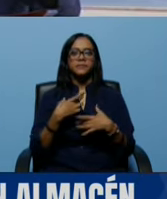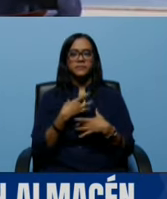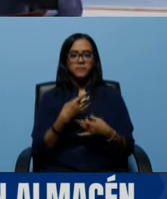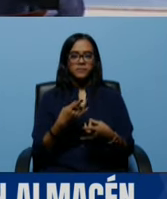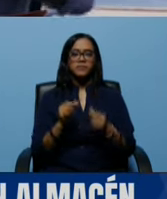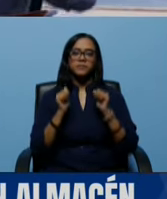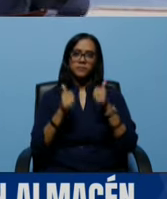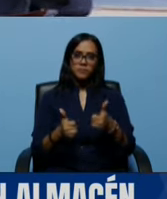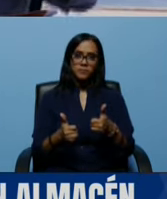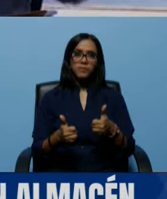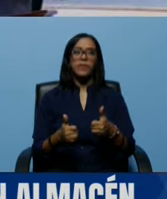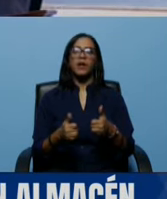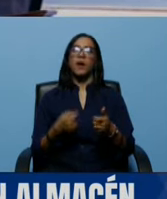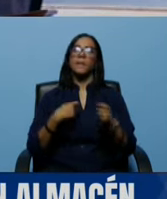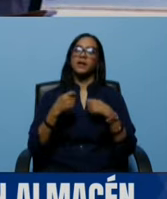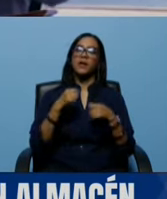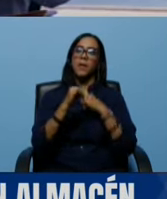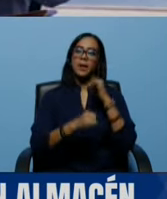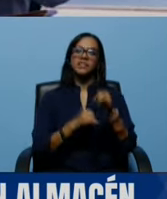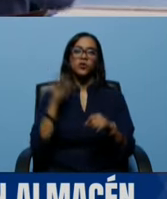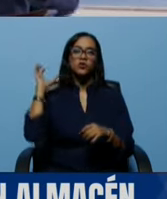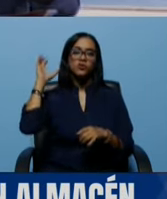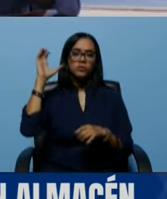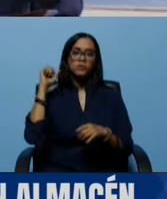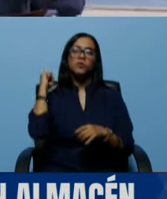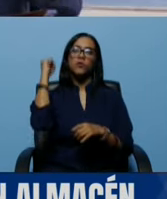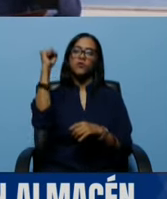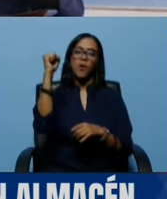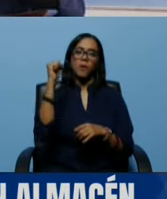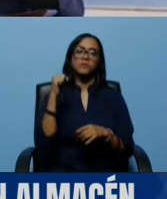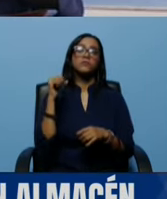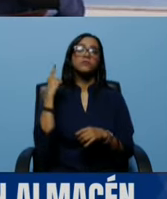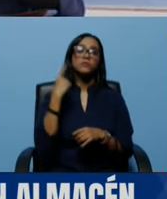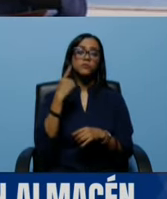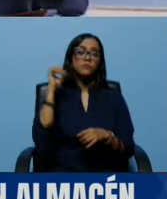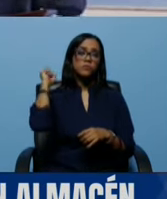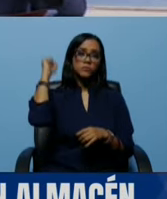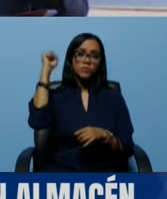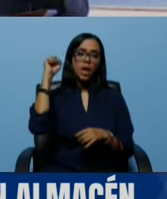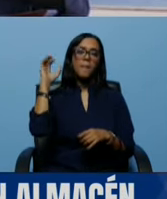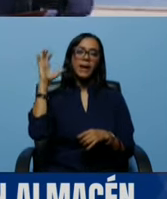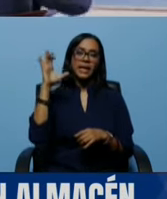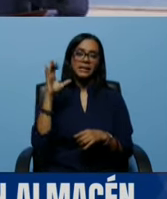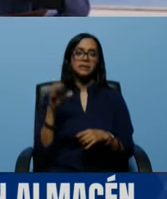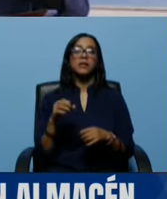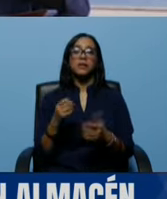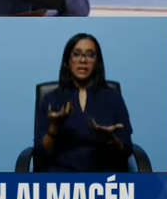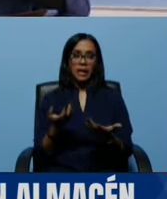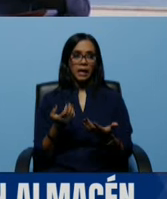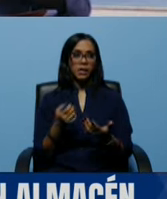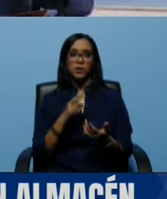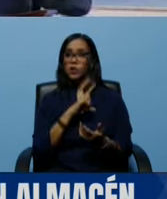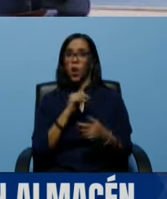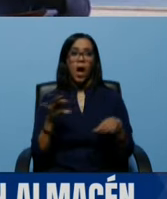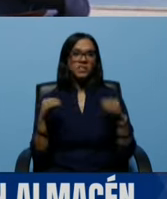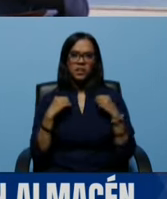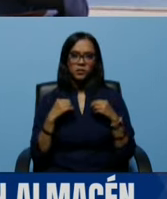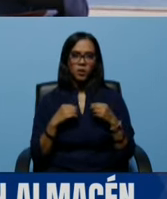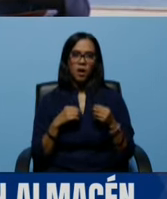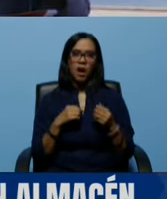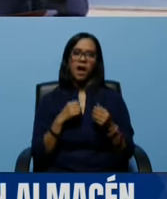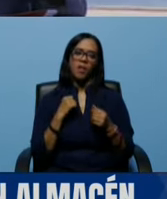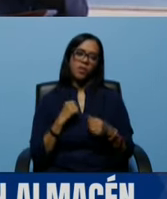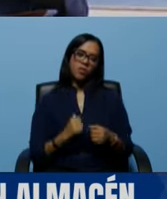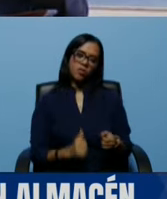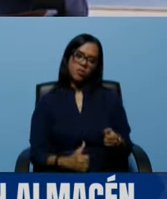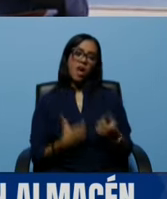de un país, no son triunfos de un hombre ni de un presidente, son triunfos de un país que se negó a postrarse,